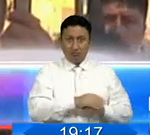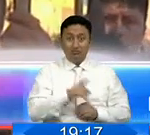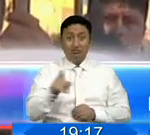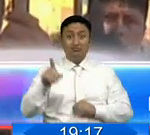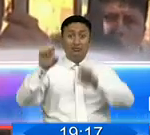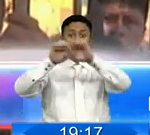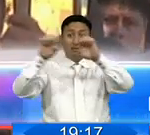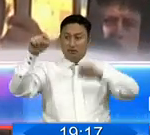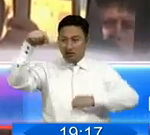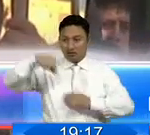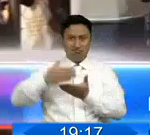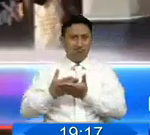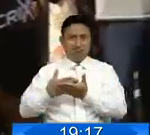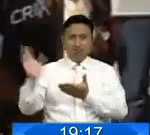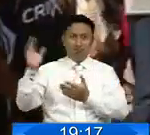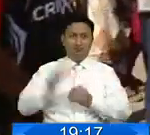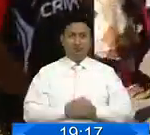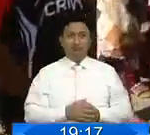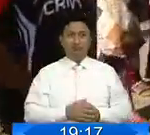compañía se vaya de aquí, Santa Clara.